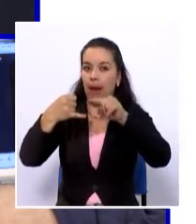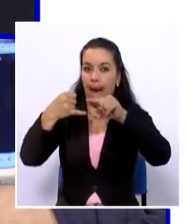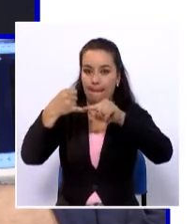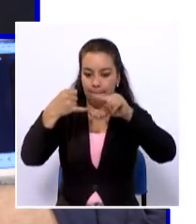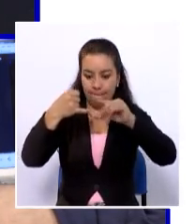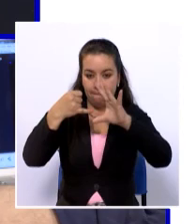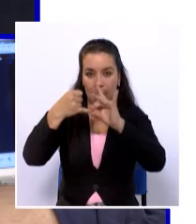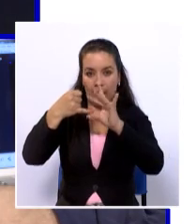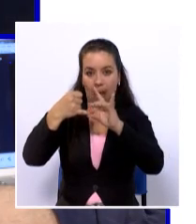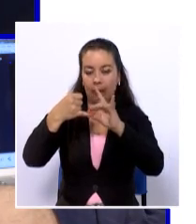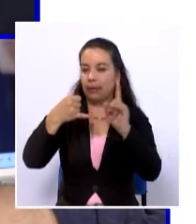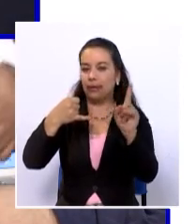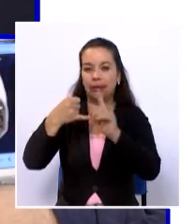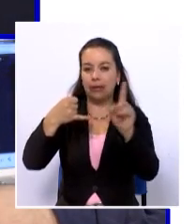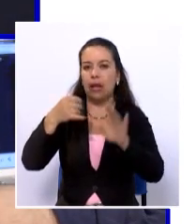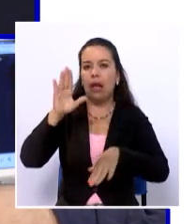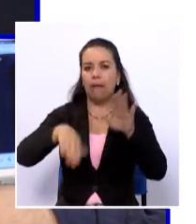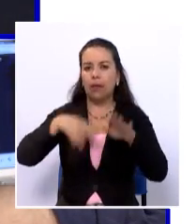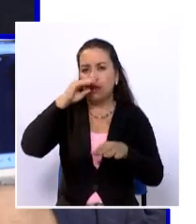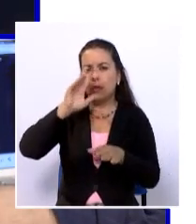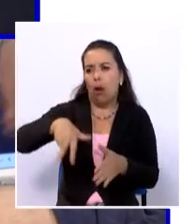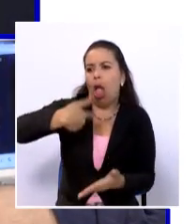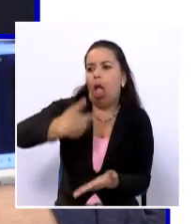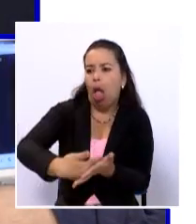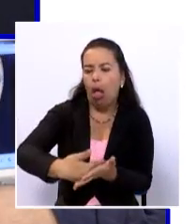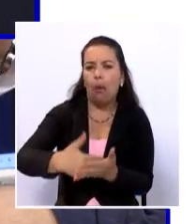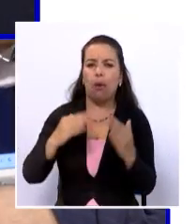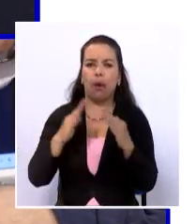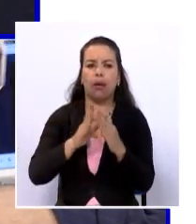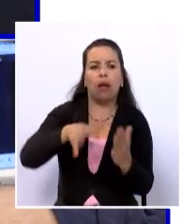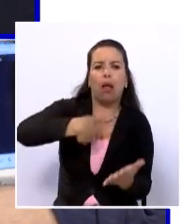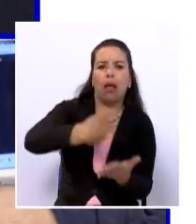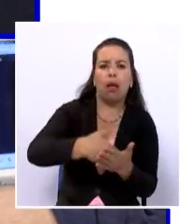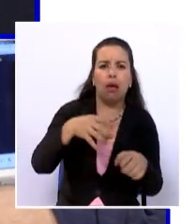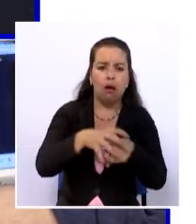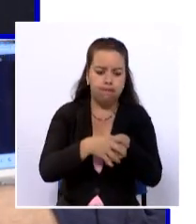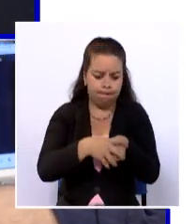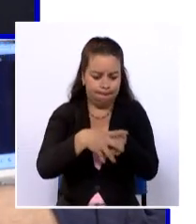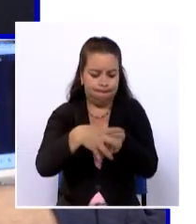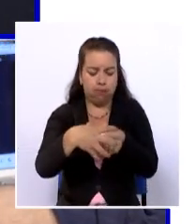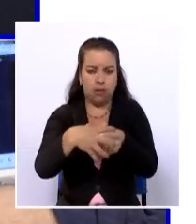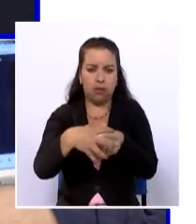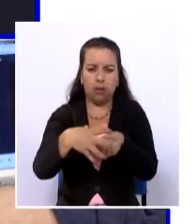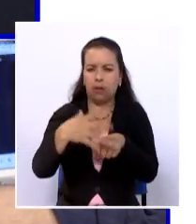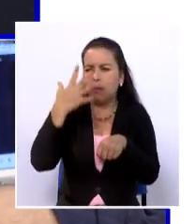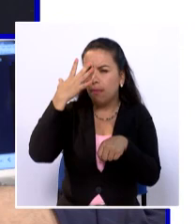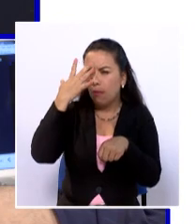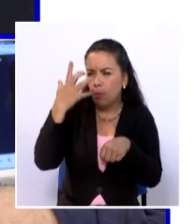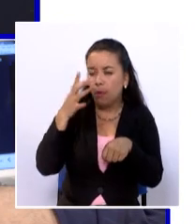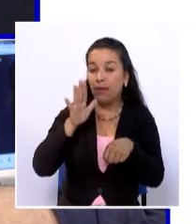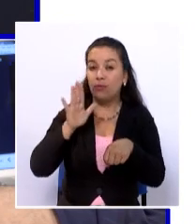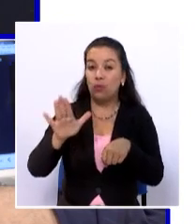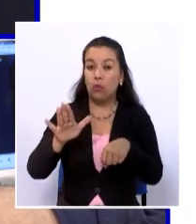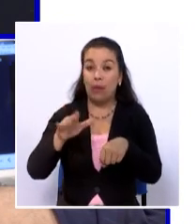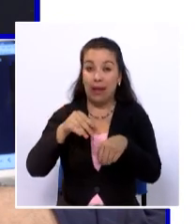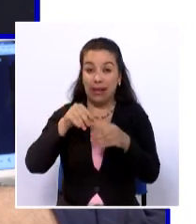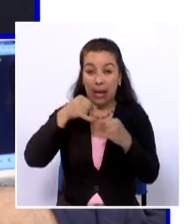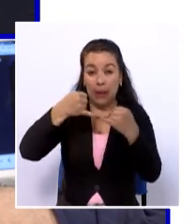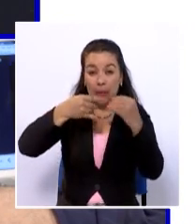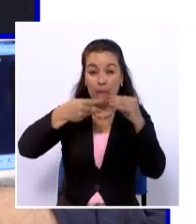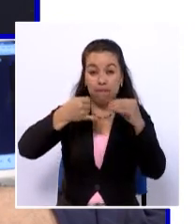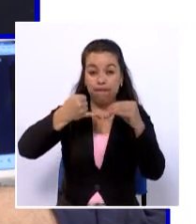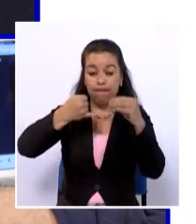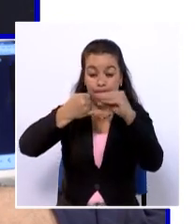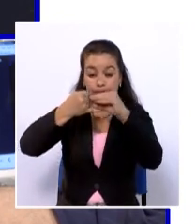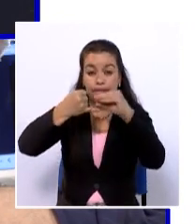la articulación muchas veces el niño se cae la señora se cae en la casa se le inflama la rodilla y es porque esa bolsa pero tu liana